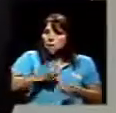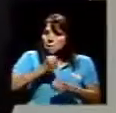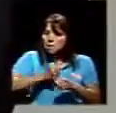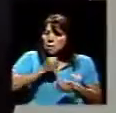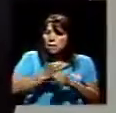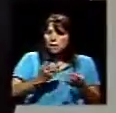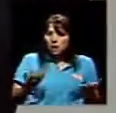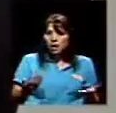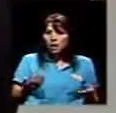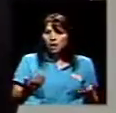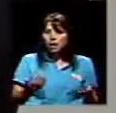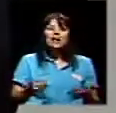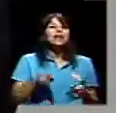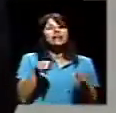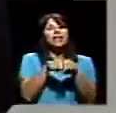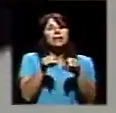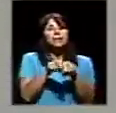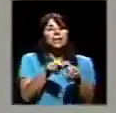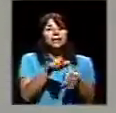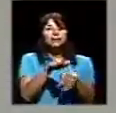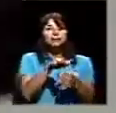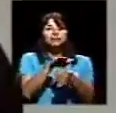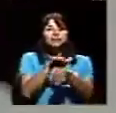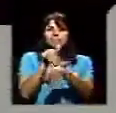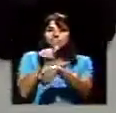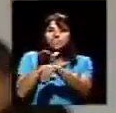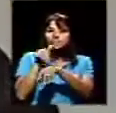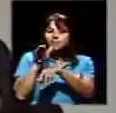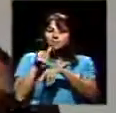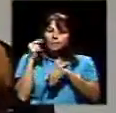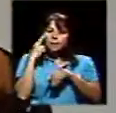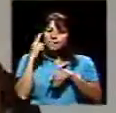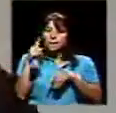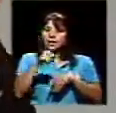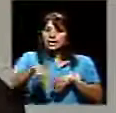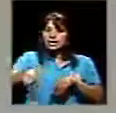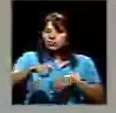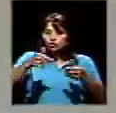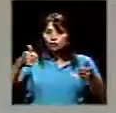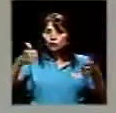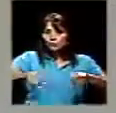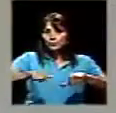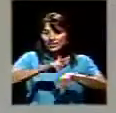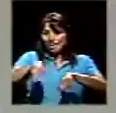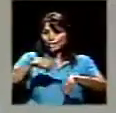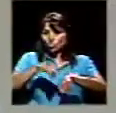que llamó un pacto nacional que por ahí va medio caminando, pero